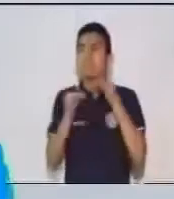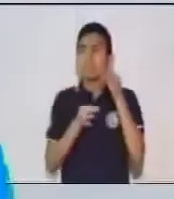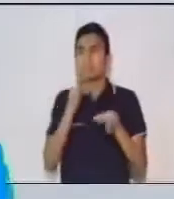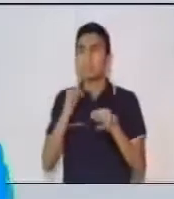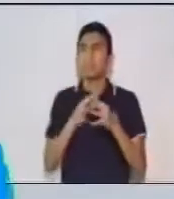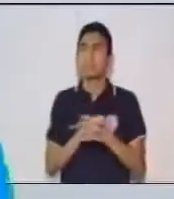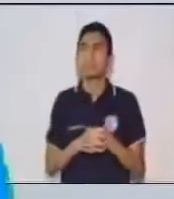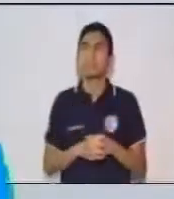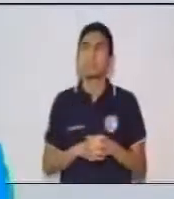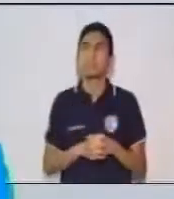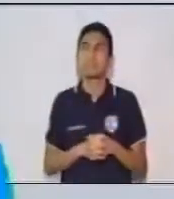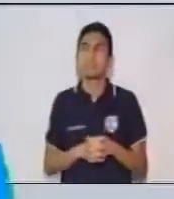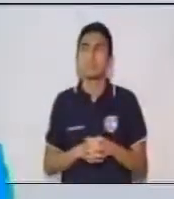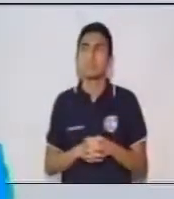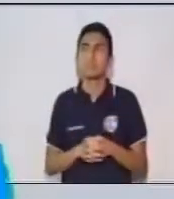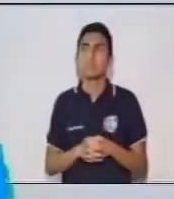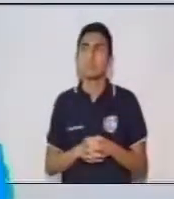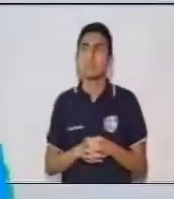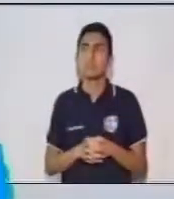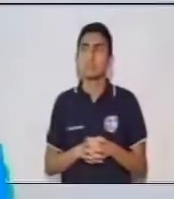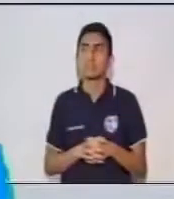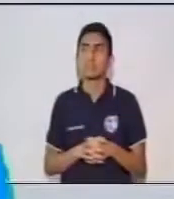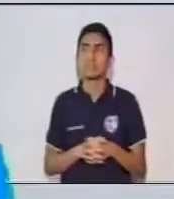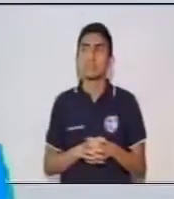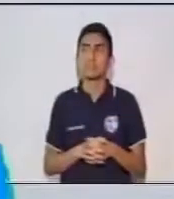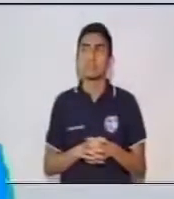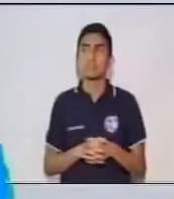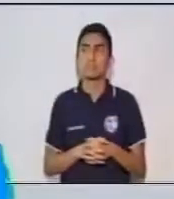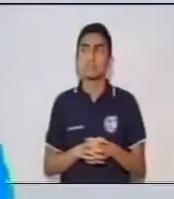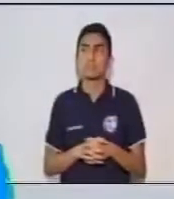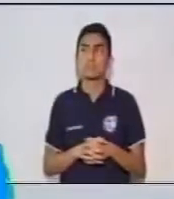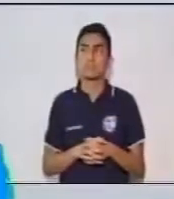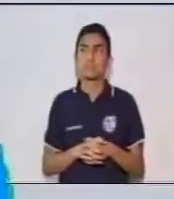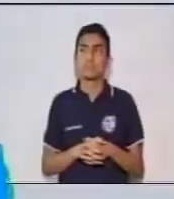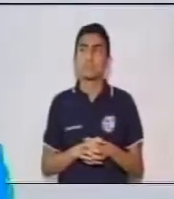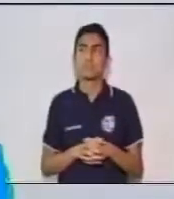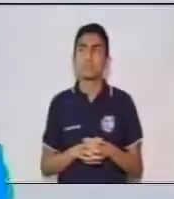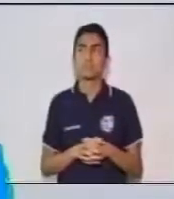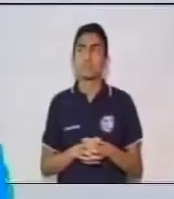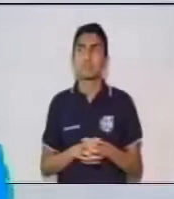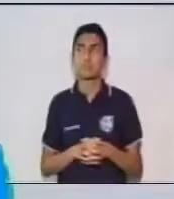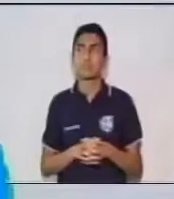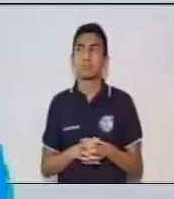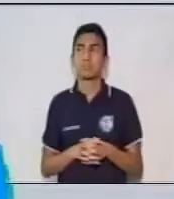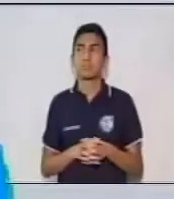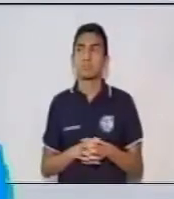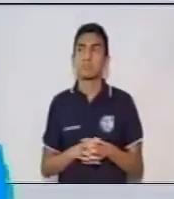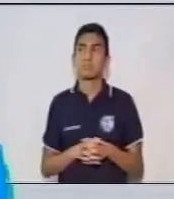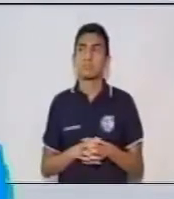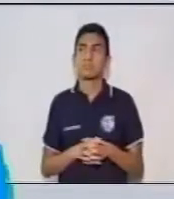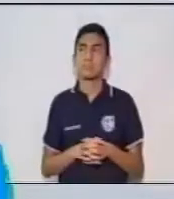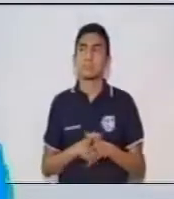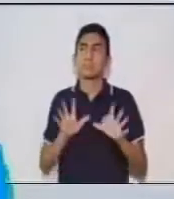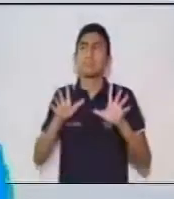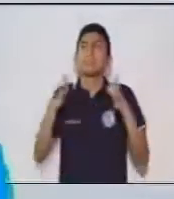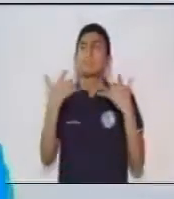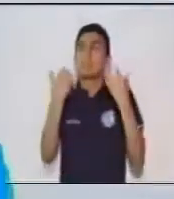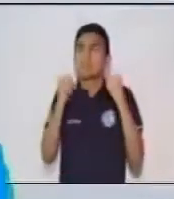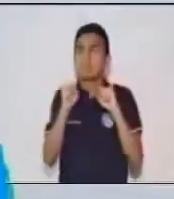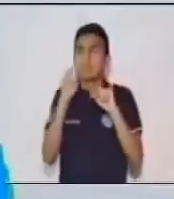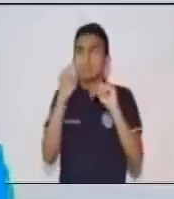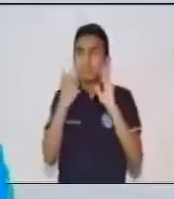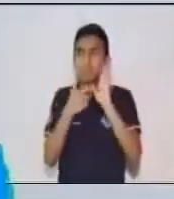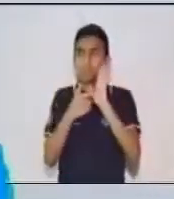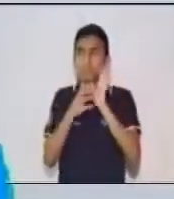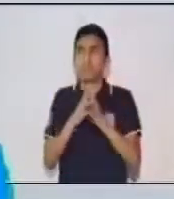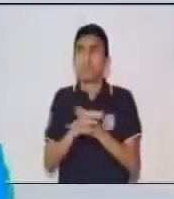área del rectángulo es igual a su base por su altura. ¿Cómo entonces representamos